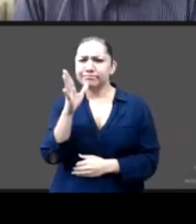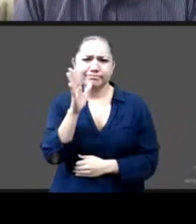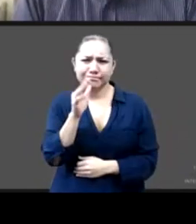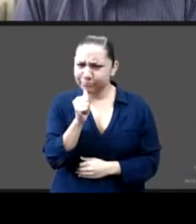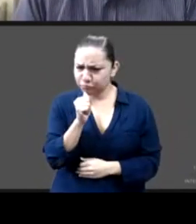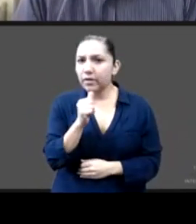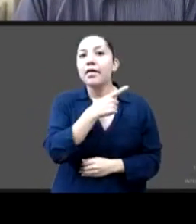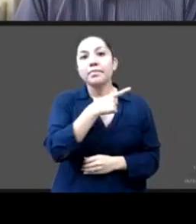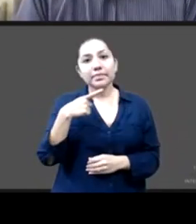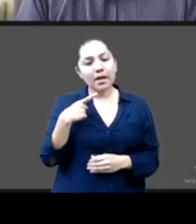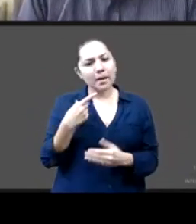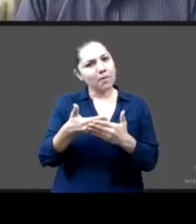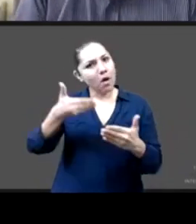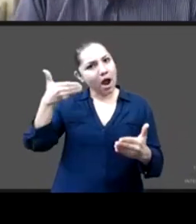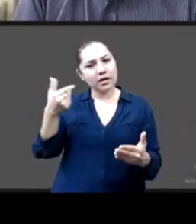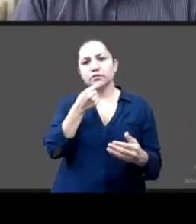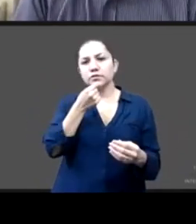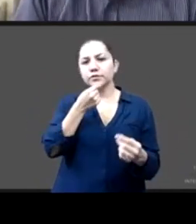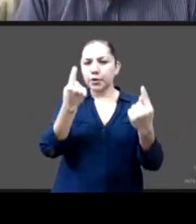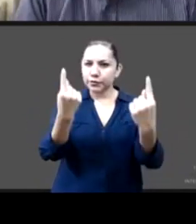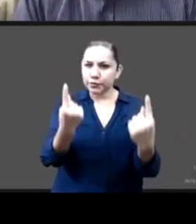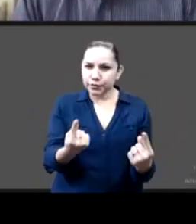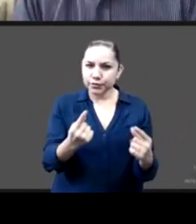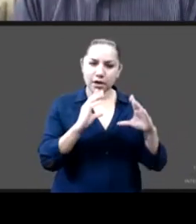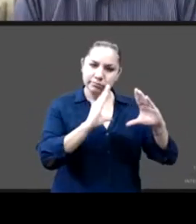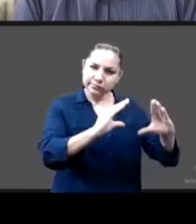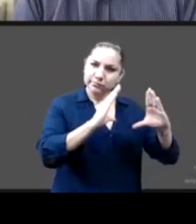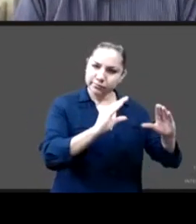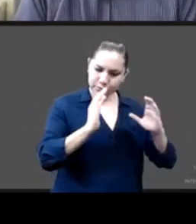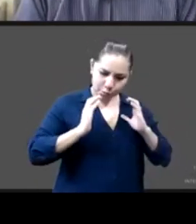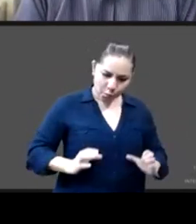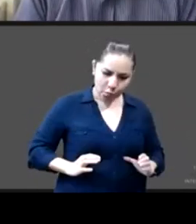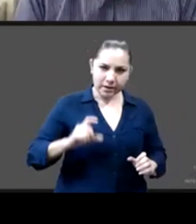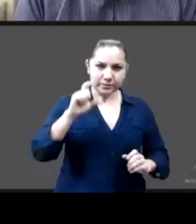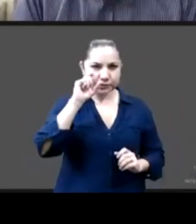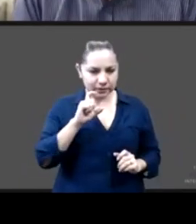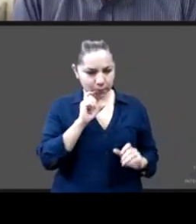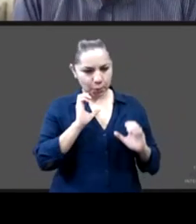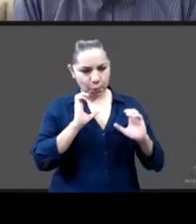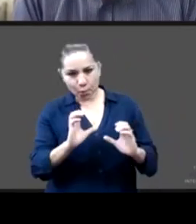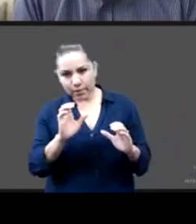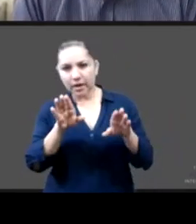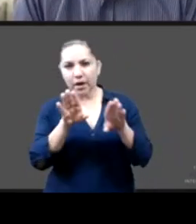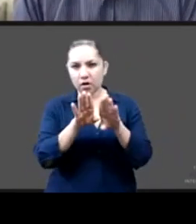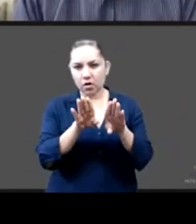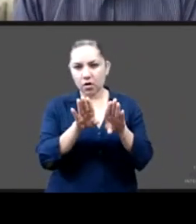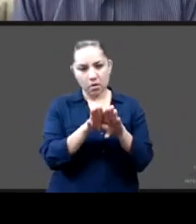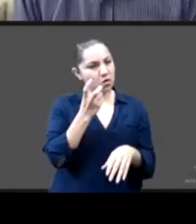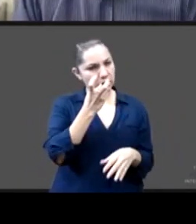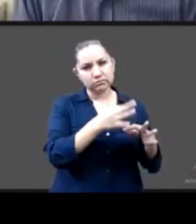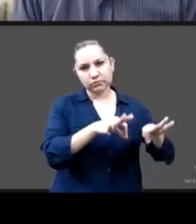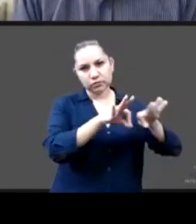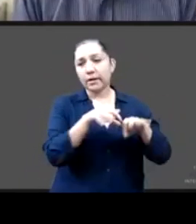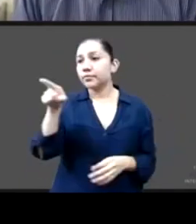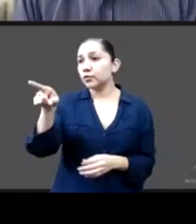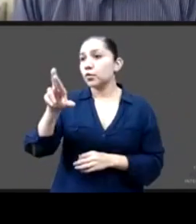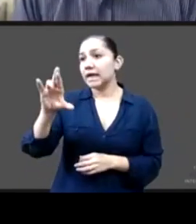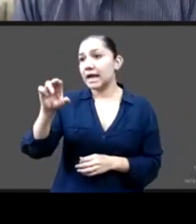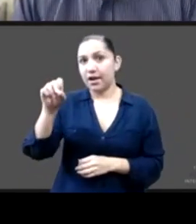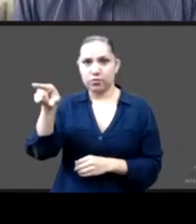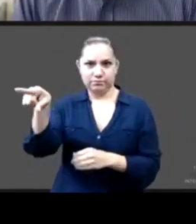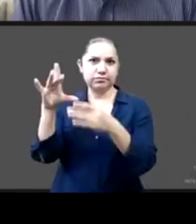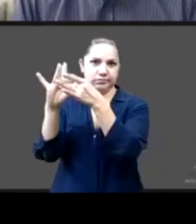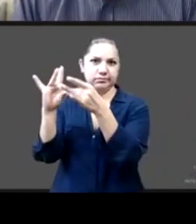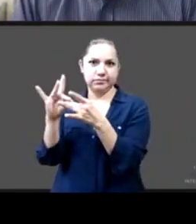desde tempranas edades. Ricardo, tú tienes una tarea enorme en muchos temas. Esta es otra más. Y sin duda una de las